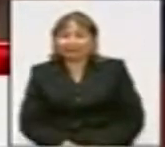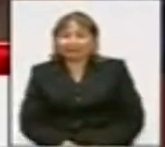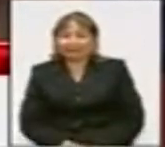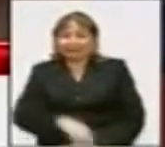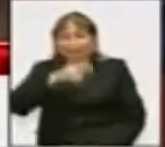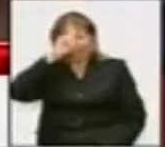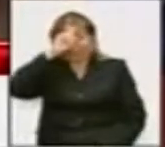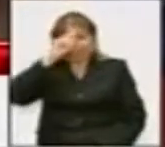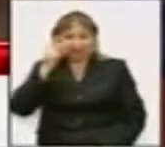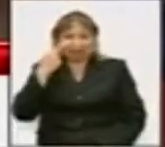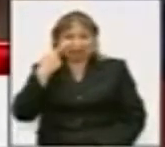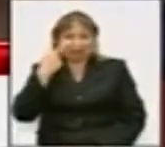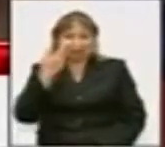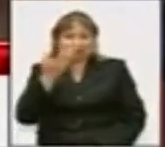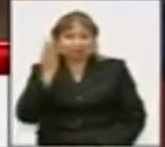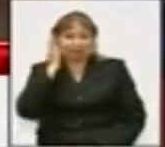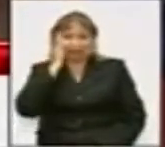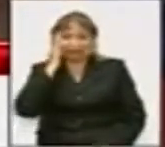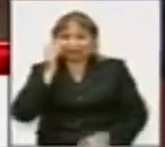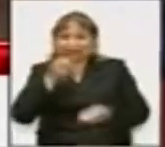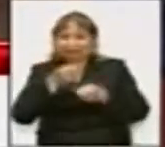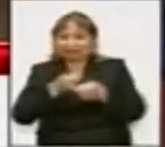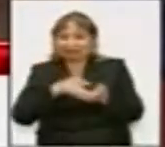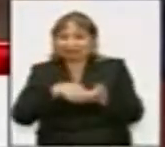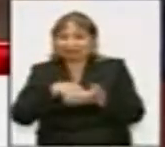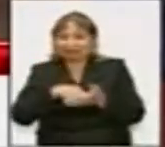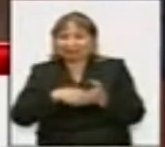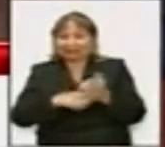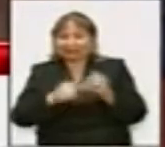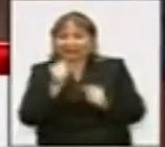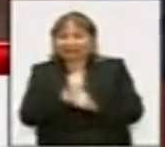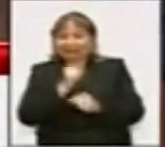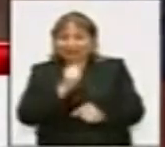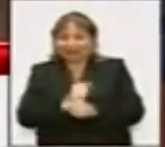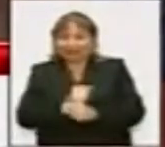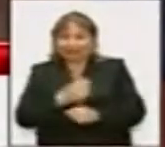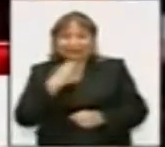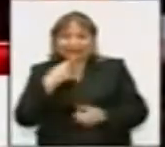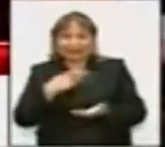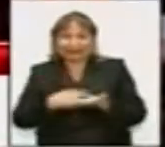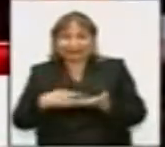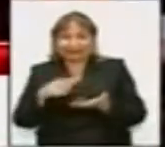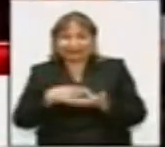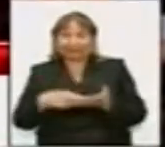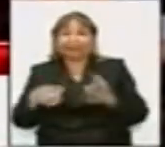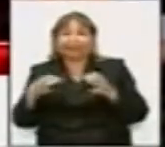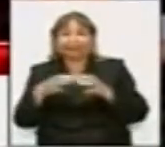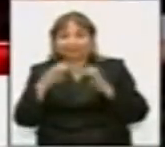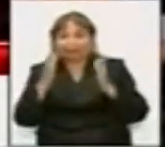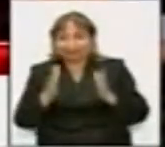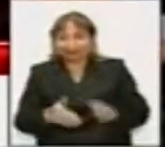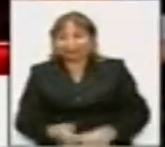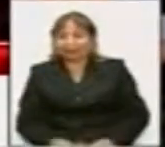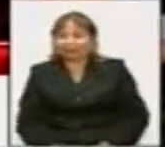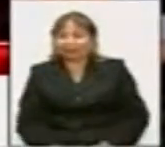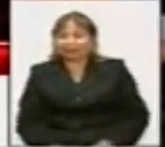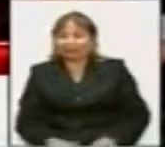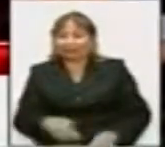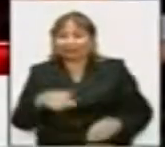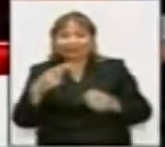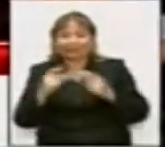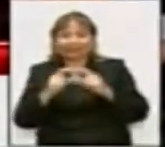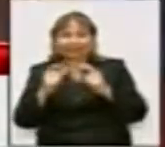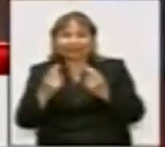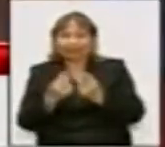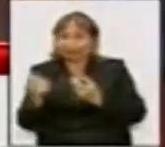república no se da cuenta y sigue insistiendo en que la comisión debe trabajar debería enviar a sus congresistas así como los congresistas en las otras bancadas